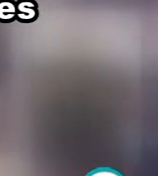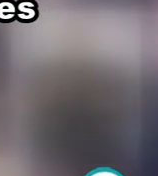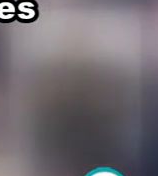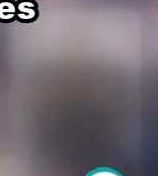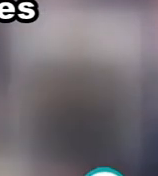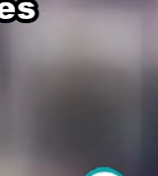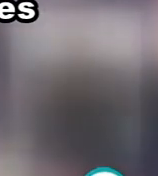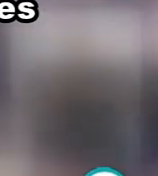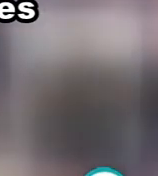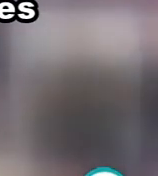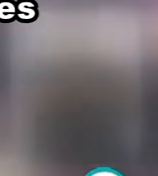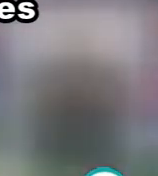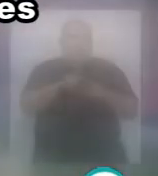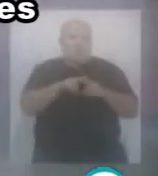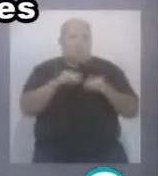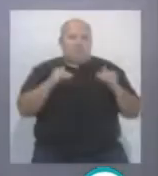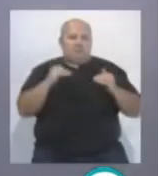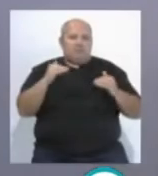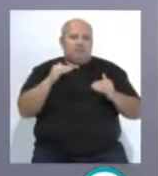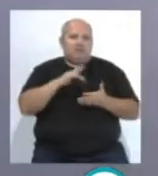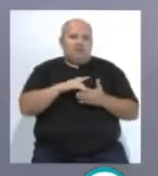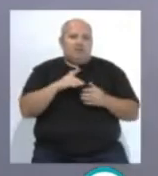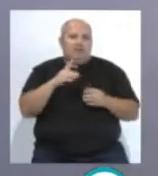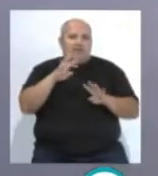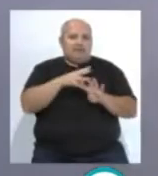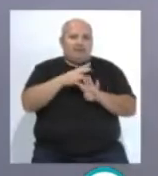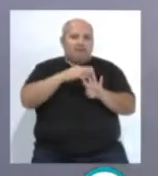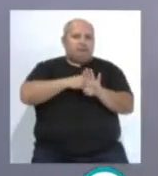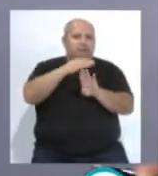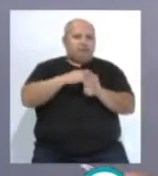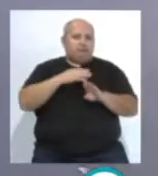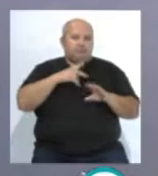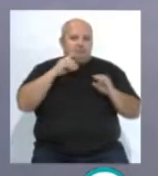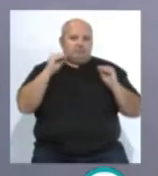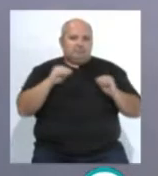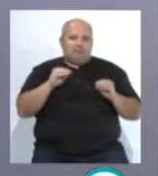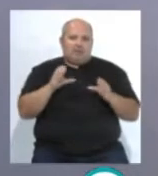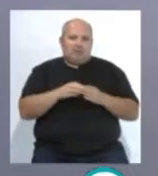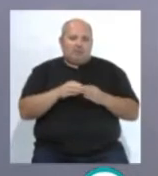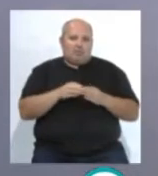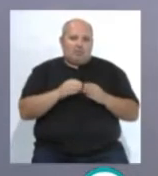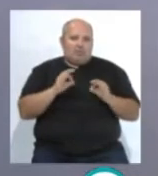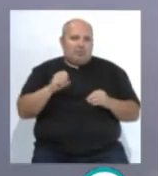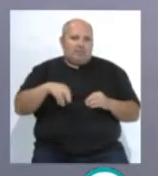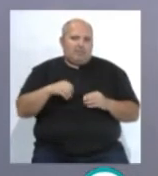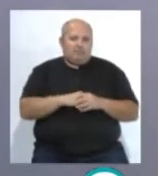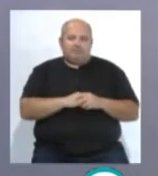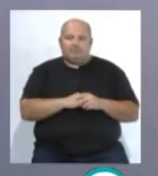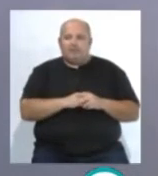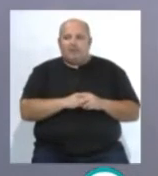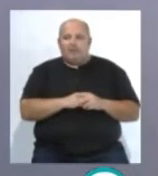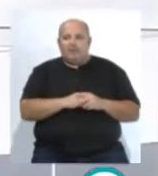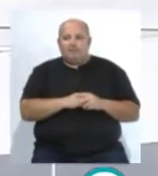porque si lo hubiera hecho igual, se hubiera salido ya de la tabla, yo creo que ha sido un equipo justo campeón, ¿no? Yo creo que